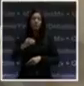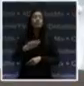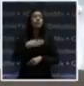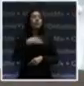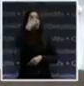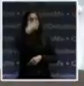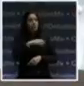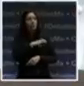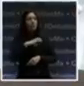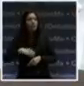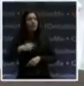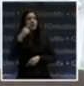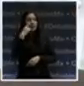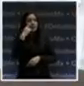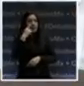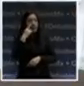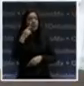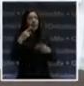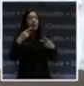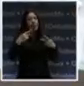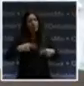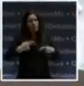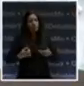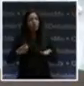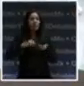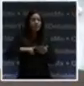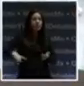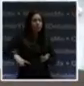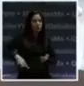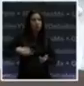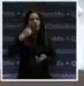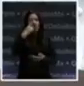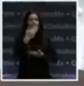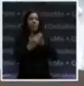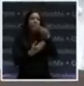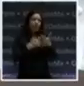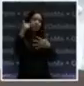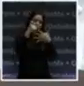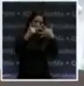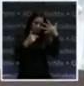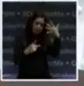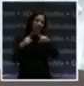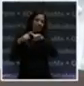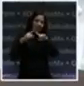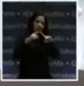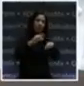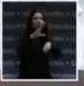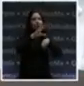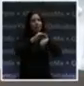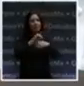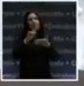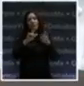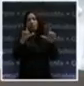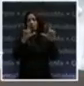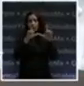candidatos. La discrecionalidad de los servidores públicos en la recepción y solicitud de requisitos para trámites, permisos y